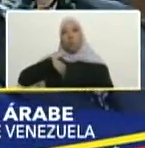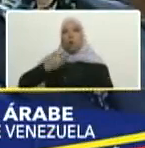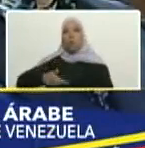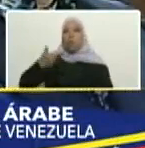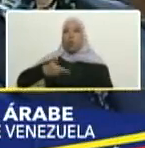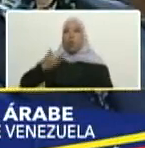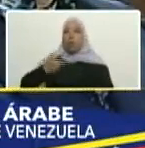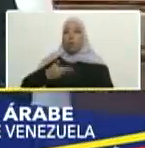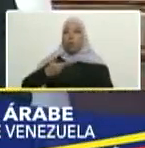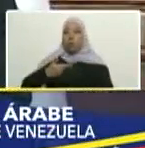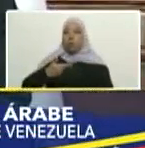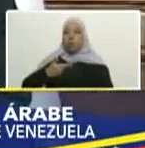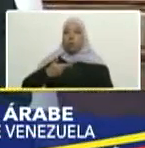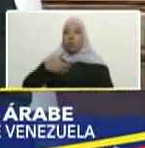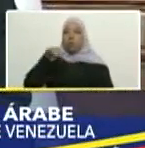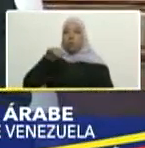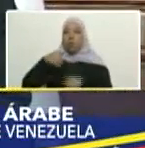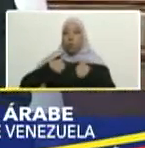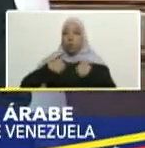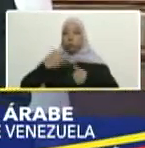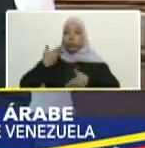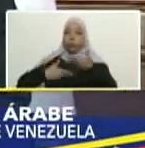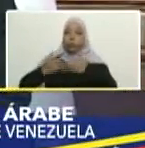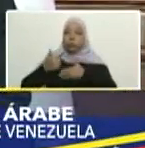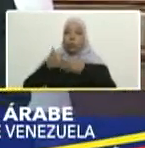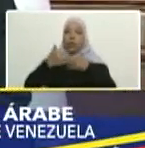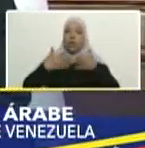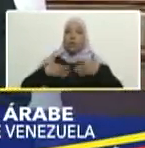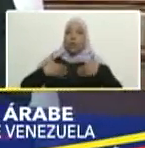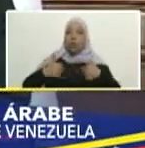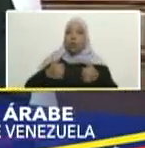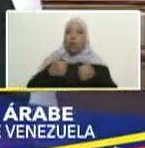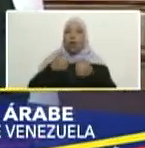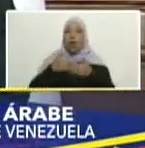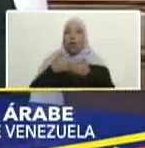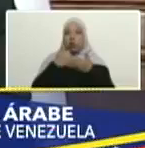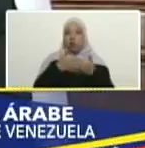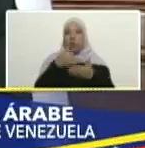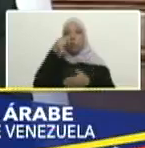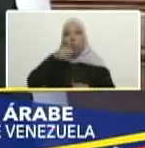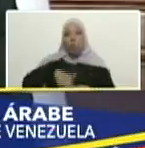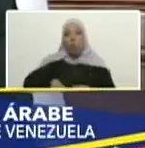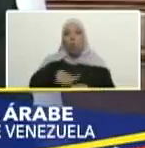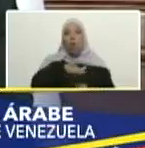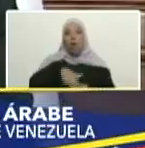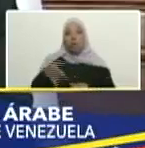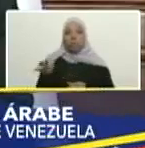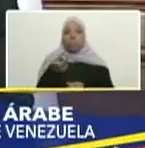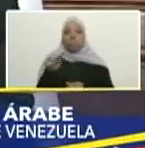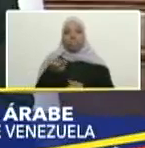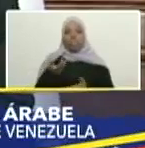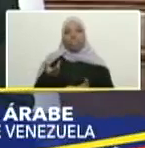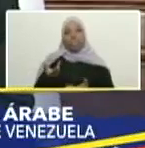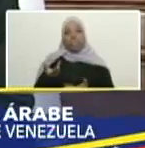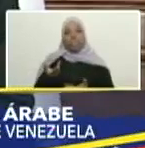y llevar adelante la cooperación en materia de salud que beneficia a ambos pueblos. Así que